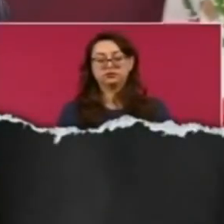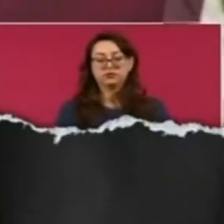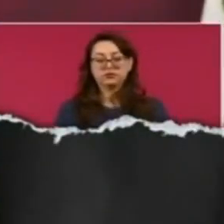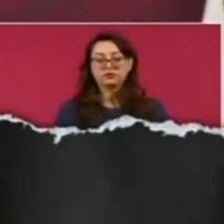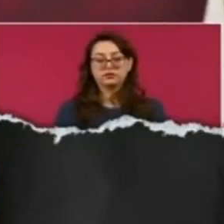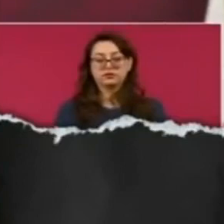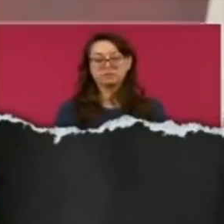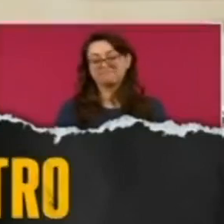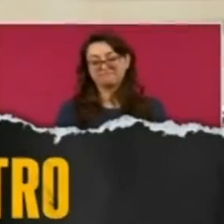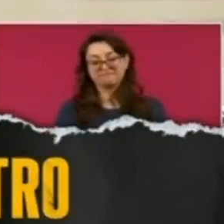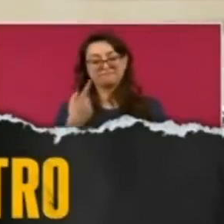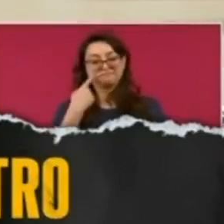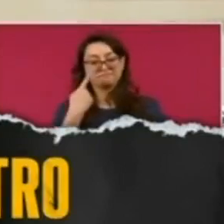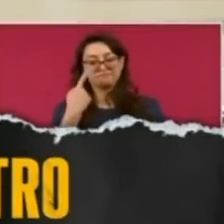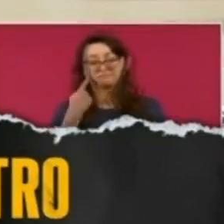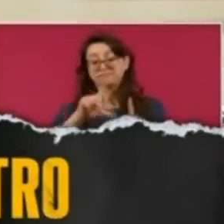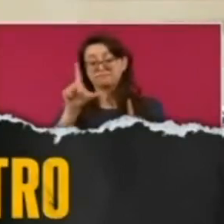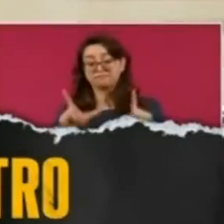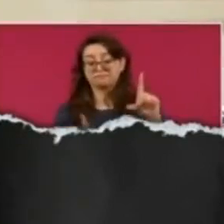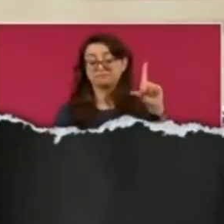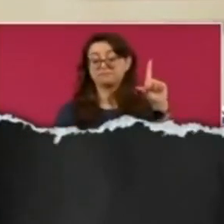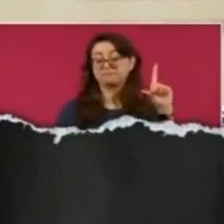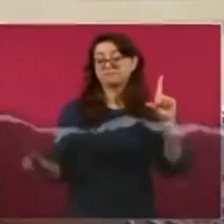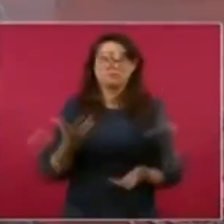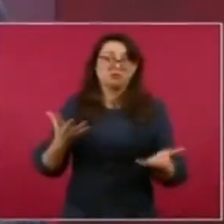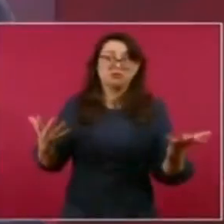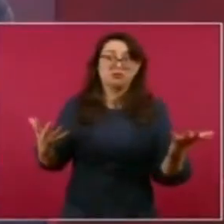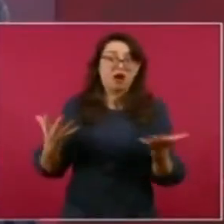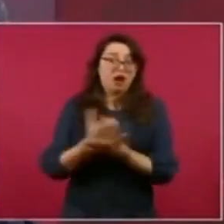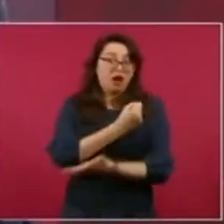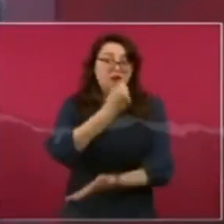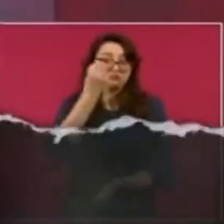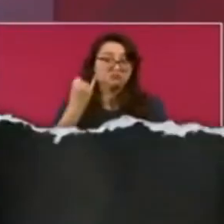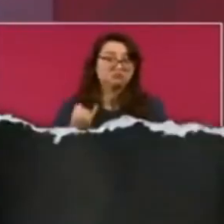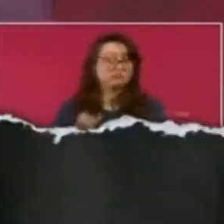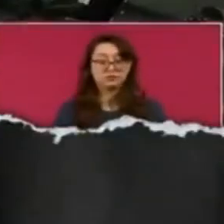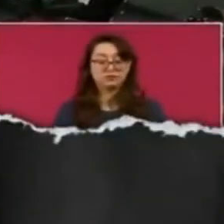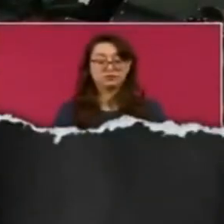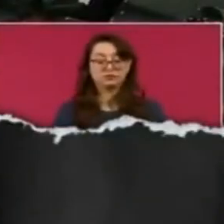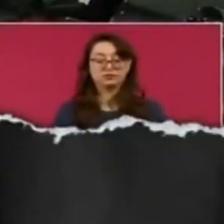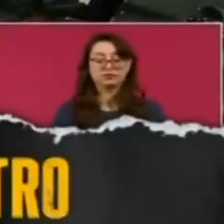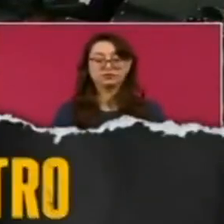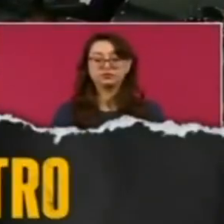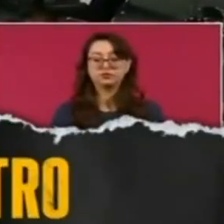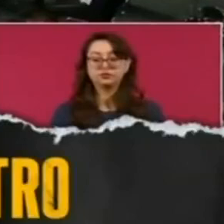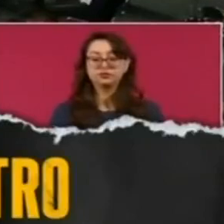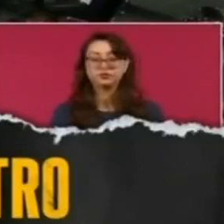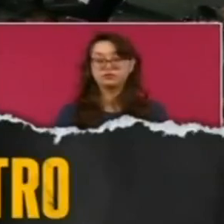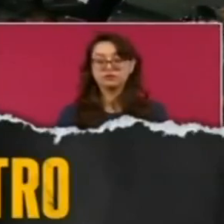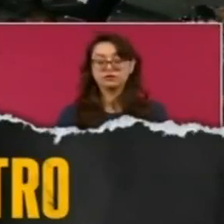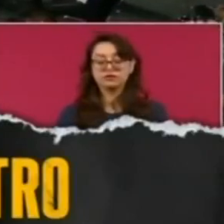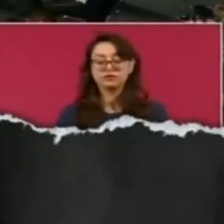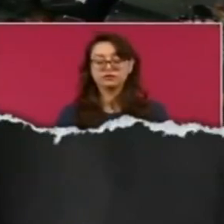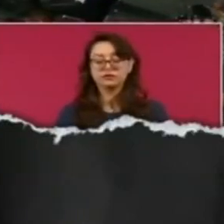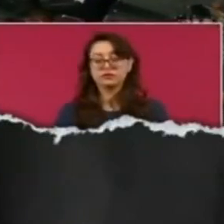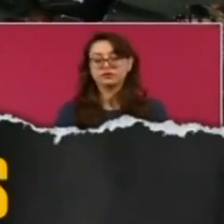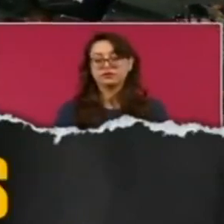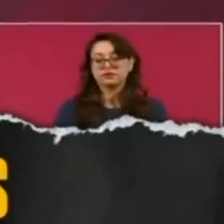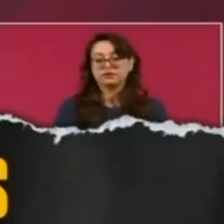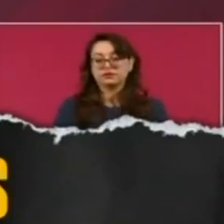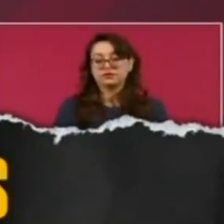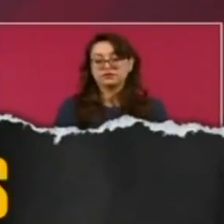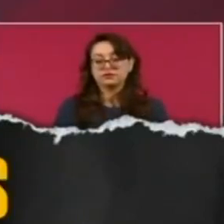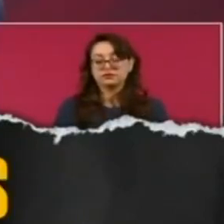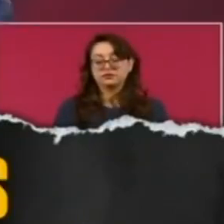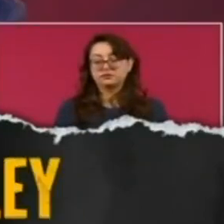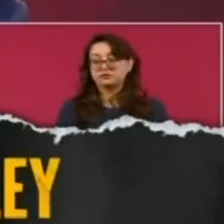ciudadanos, para no exagerar, simpatizan con nuestro movimiento. Entonces, si pertenecen, simpatizan con nuestro movimiento,